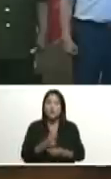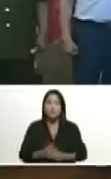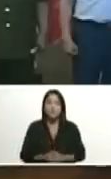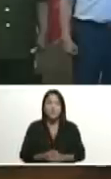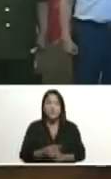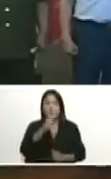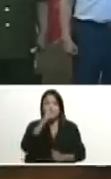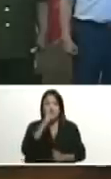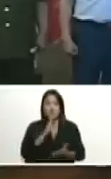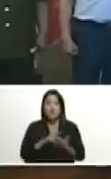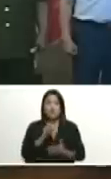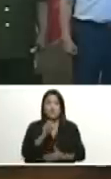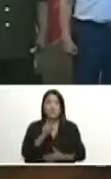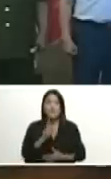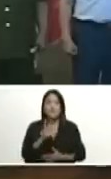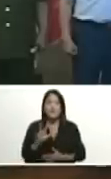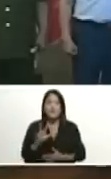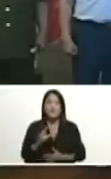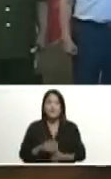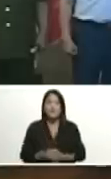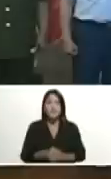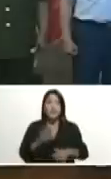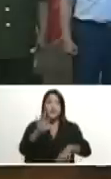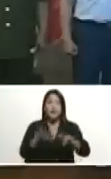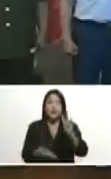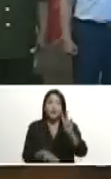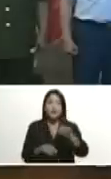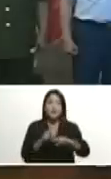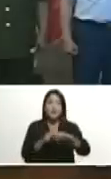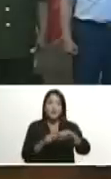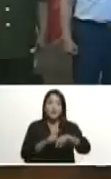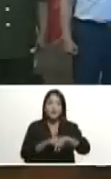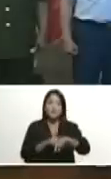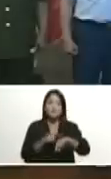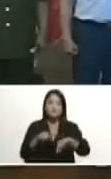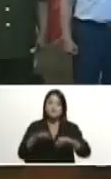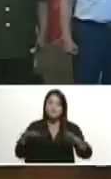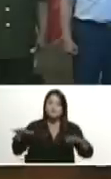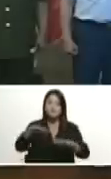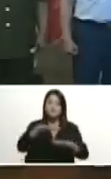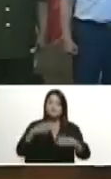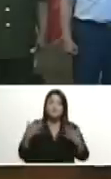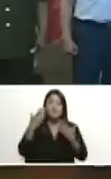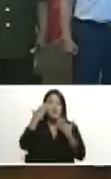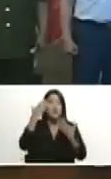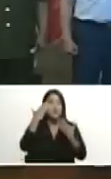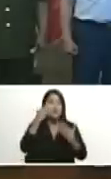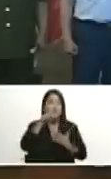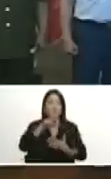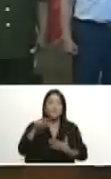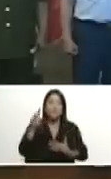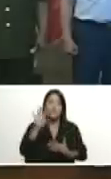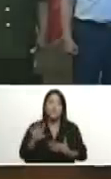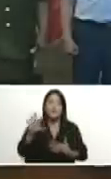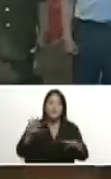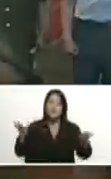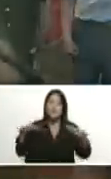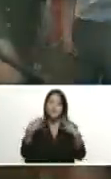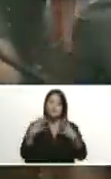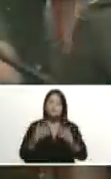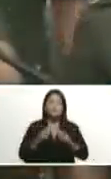de agosto 2023, las 12 del mediodía. Desde aquí saludamos a todo el pueblo de Venezuela. Nos hemos